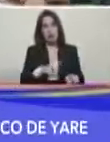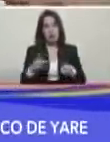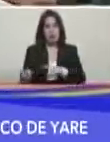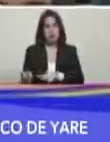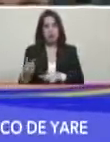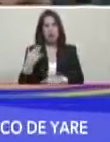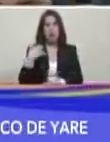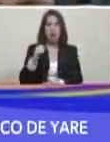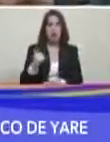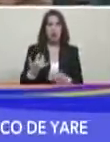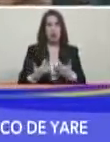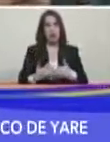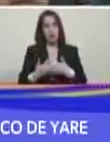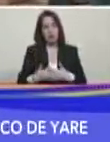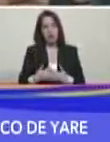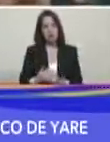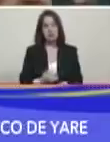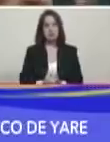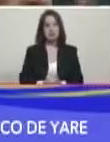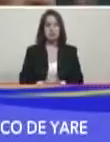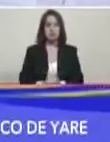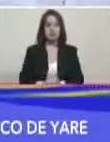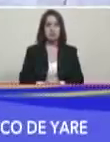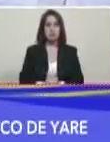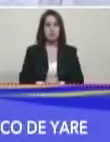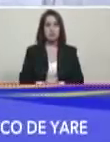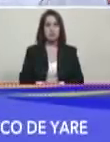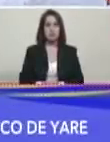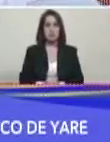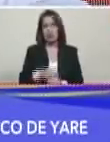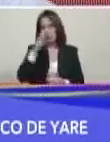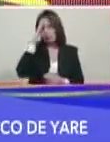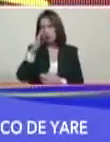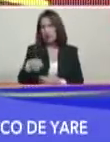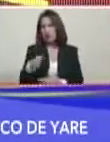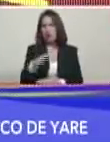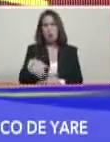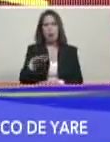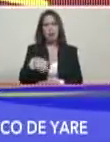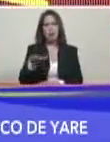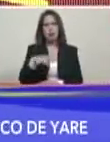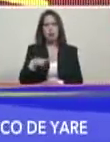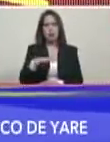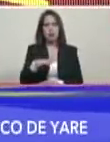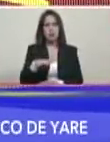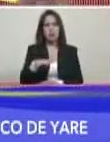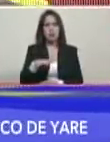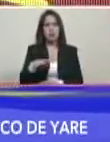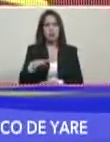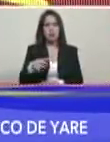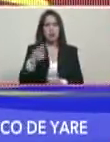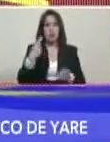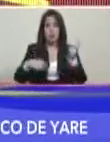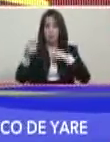la planta ABA y la corporación. Correcto. Y eso va directamente, me dice el gobernador, ajá, a los mercados,